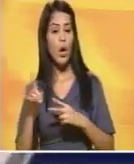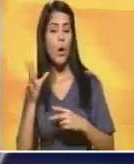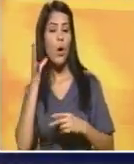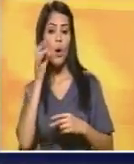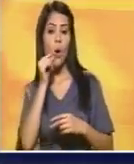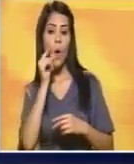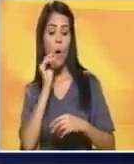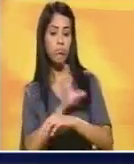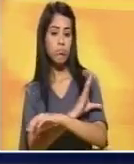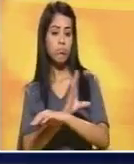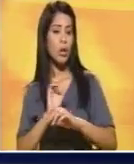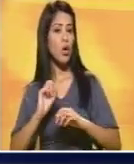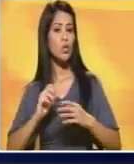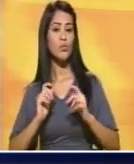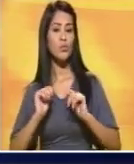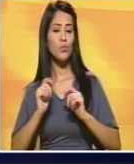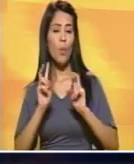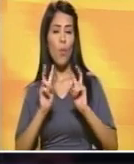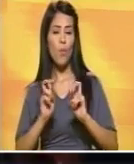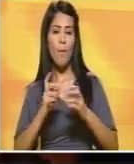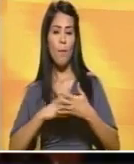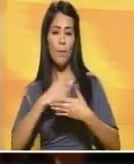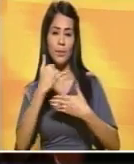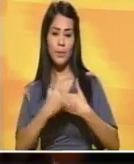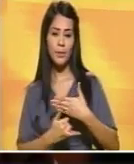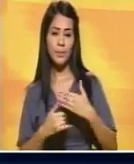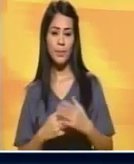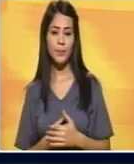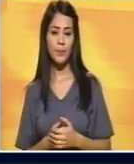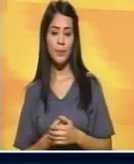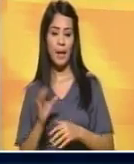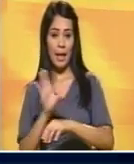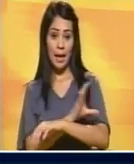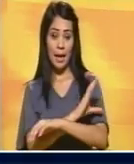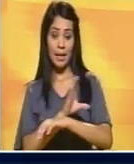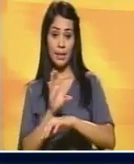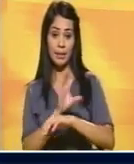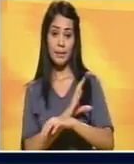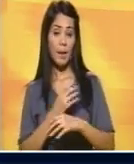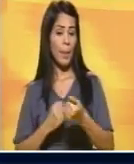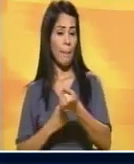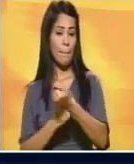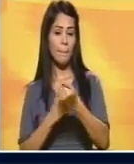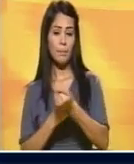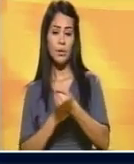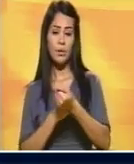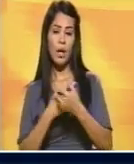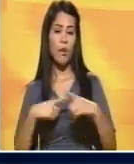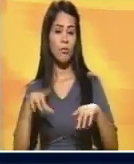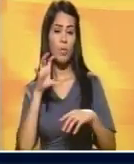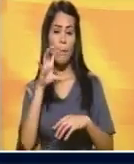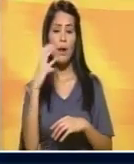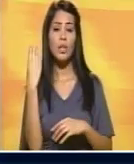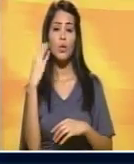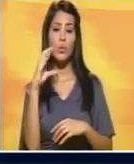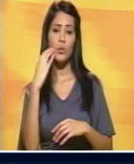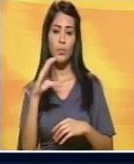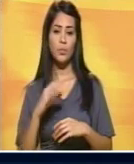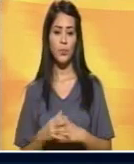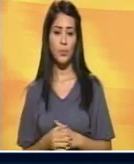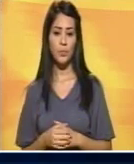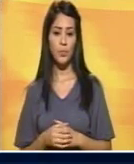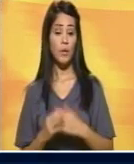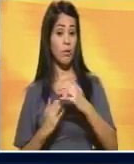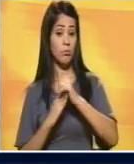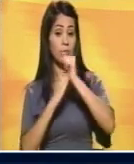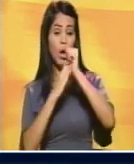nuevo proyecto, su fundación Gratitud. El cantante siempre ha apoyado causas benéficas en su país, Colombia, y ahora lidera su